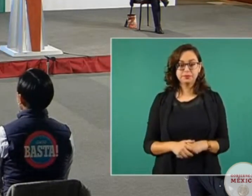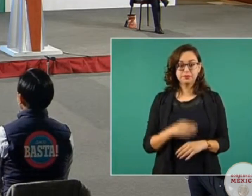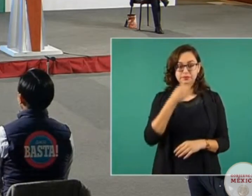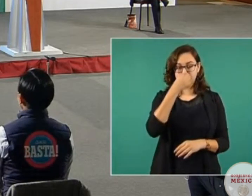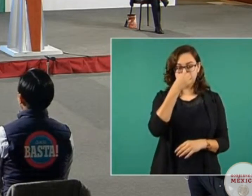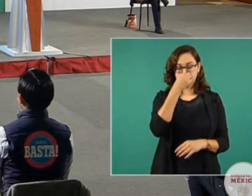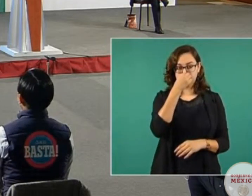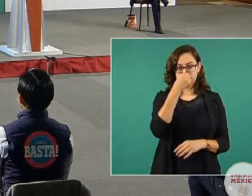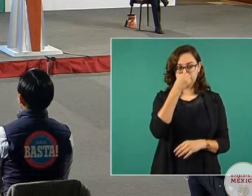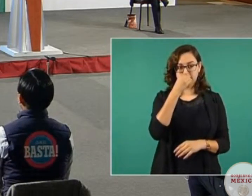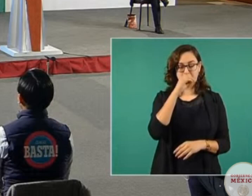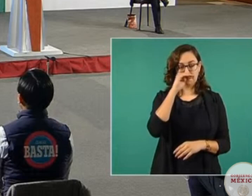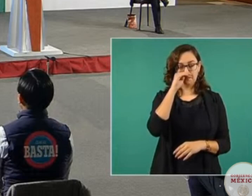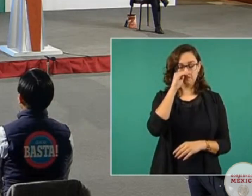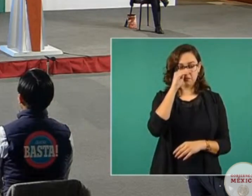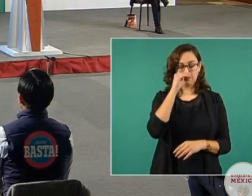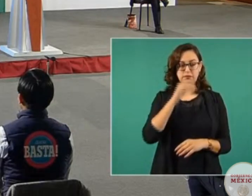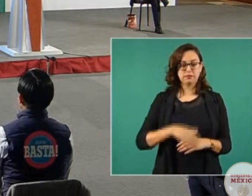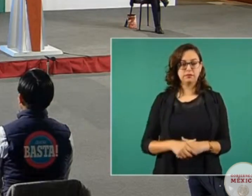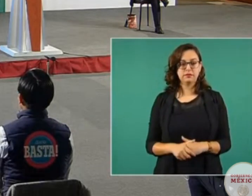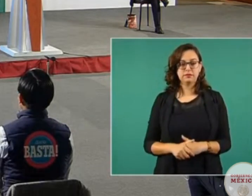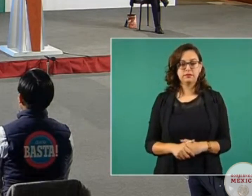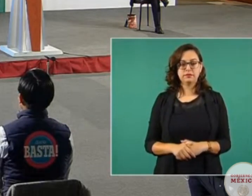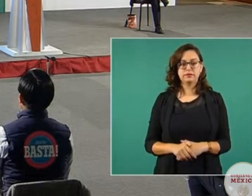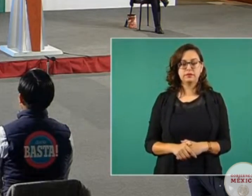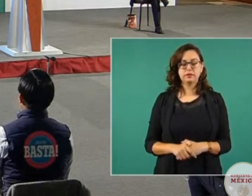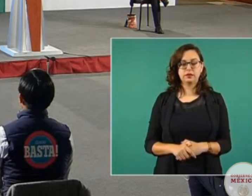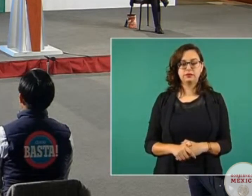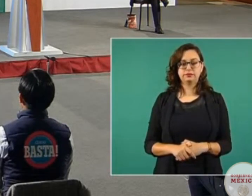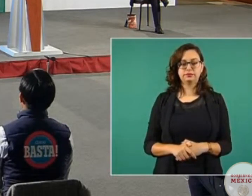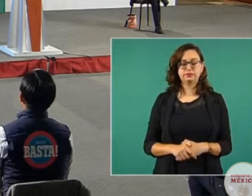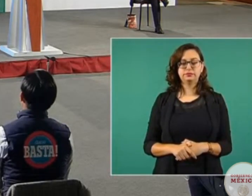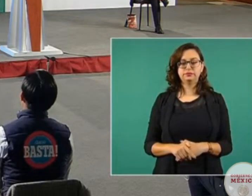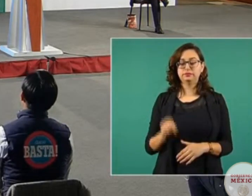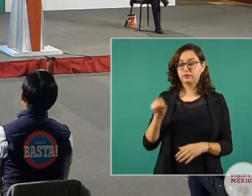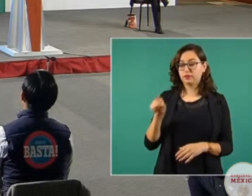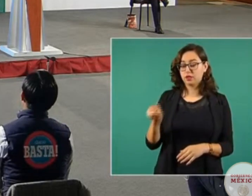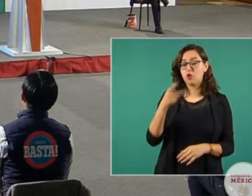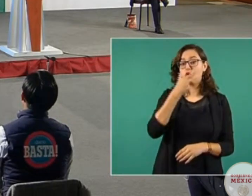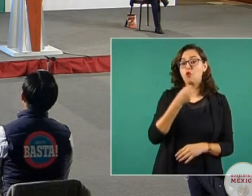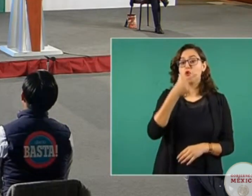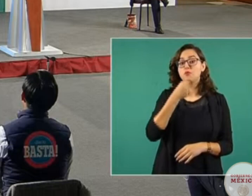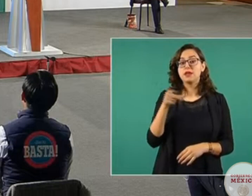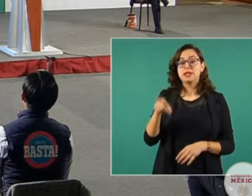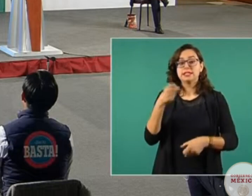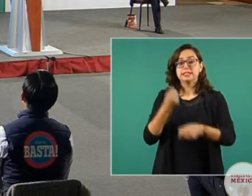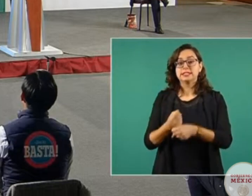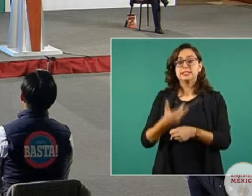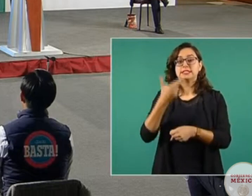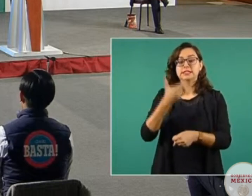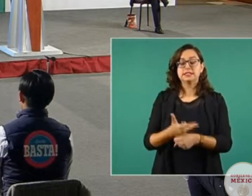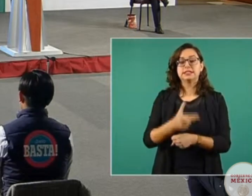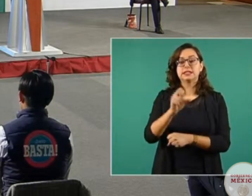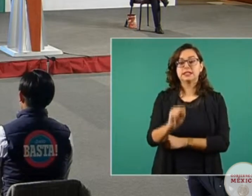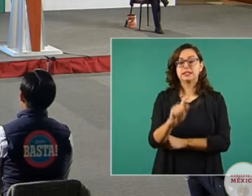Para un terreno y luego para la construcción. A ver, que como dice el pueblo, este señor de casi 30 millones de pesos era secretario del trabajo.